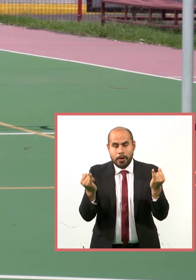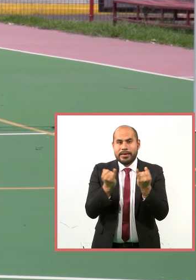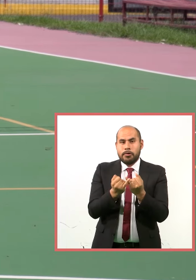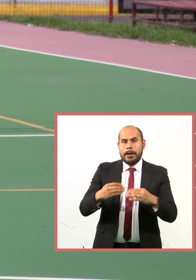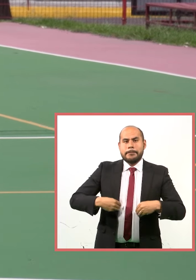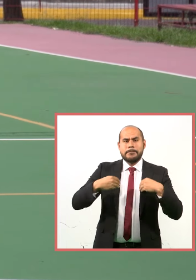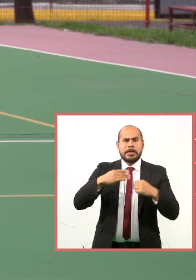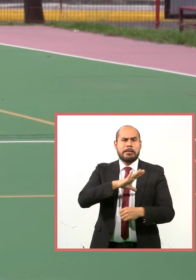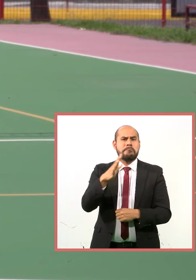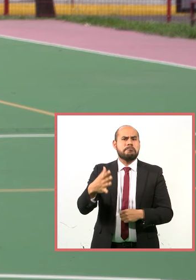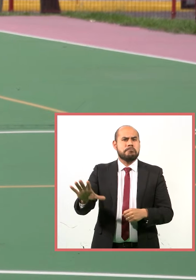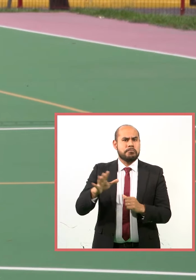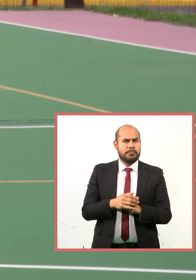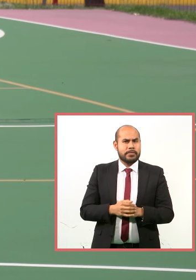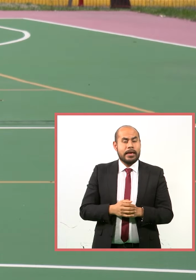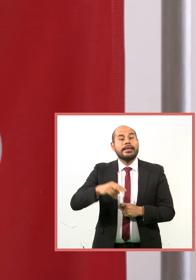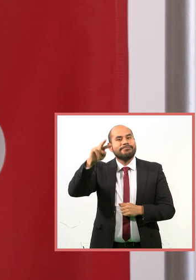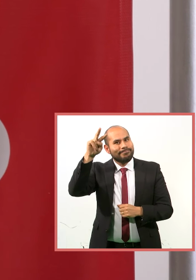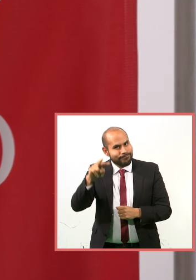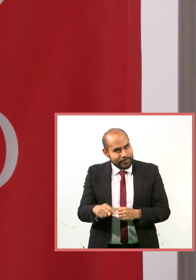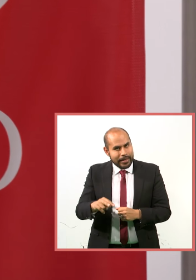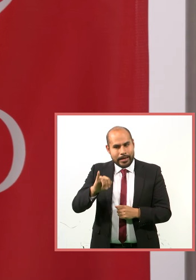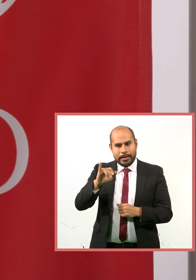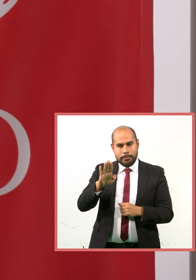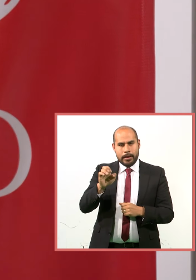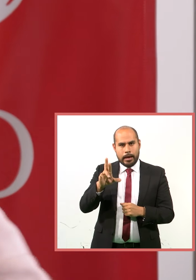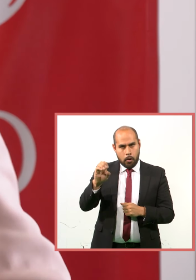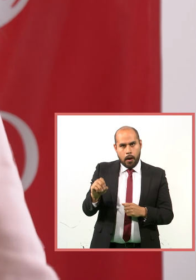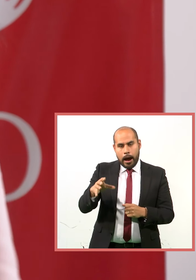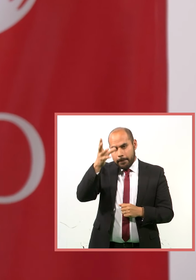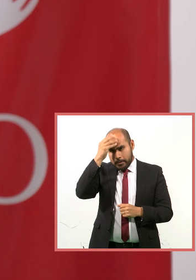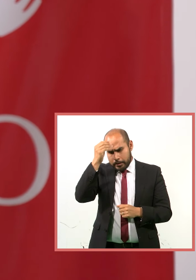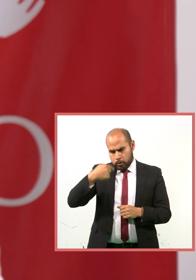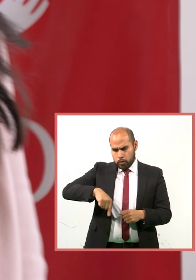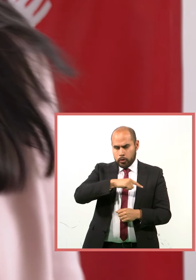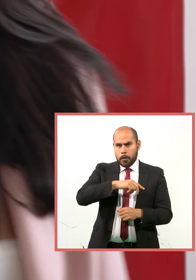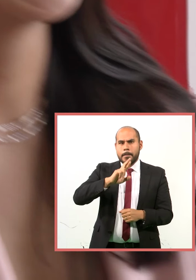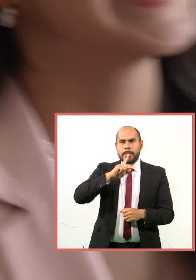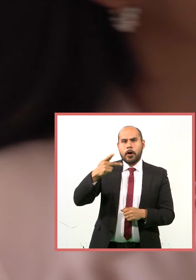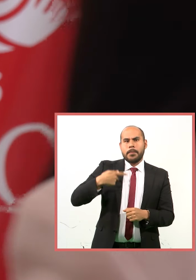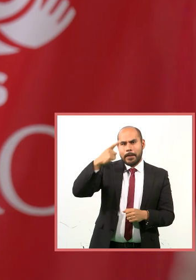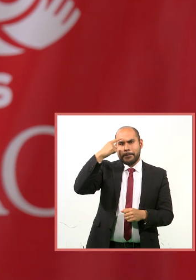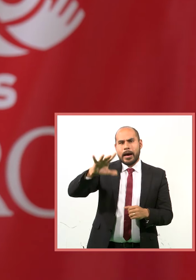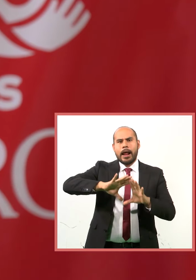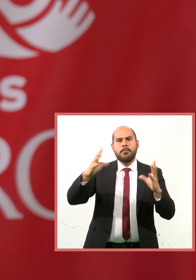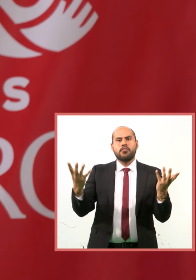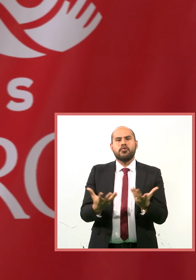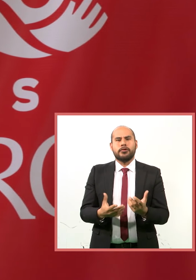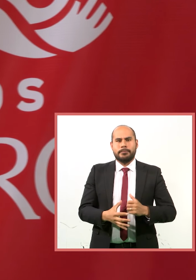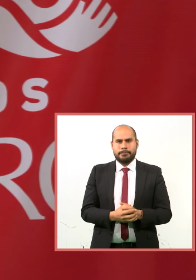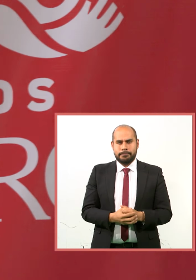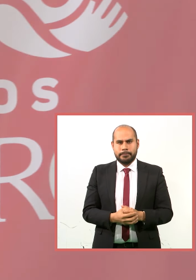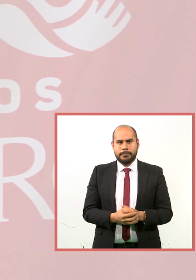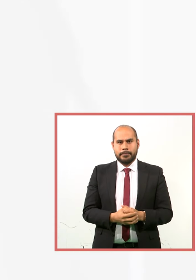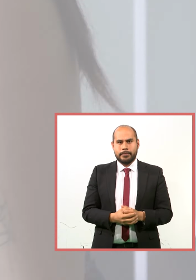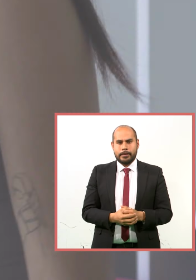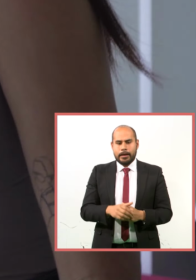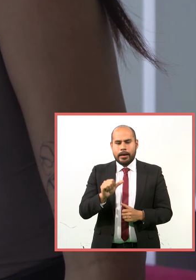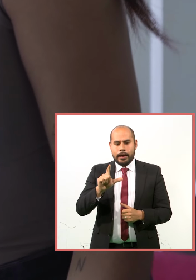lo académico y en la vida en general. Y es que es verdad que en la Ibero Puebla aprendemos a ser las mejores personas para el mundo.